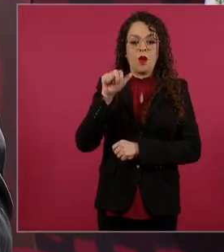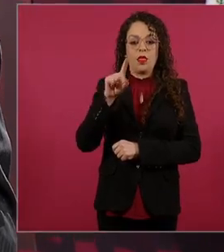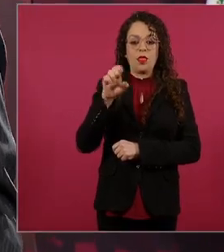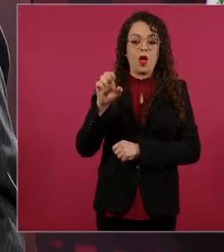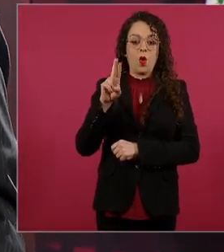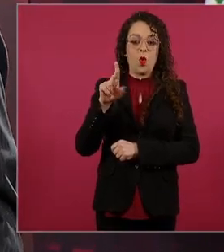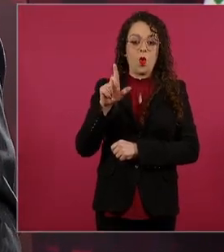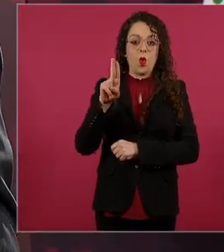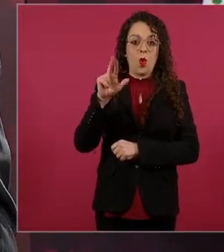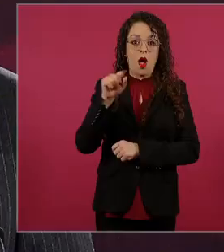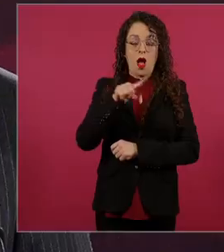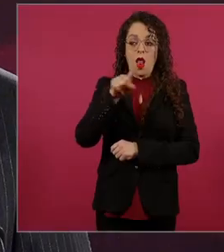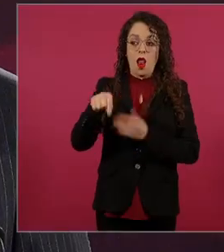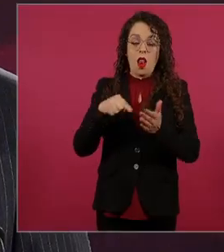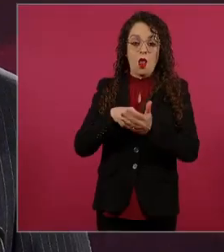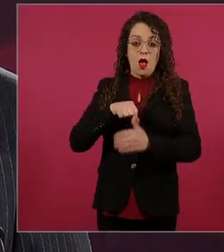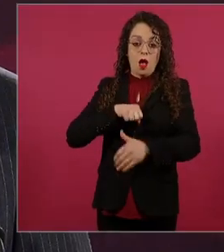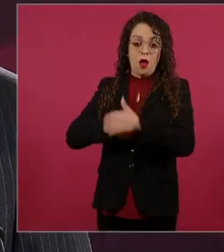estuvieron ahí en San Juan de Lua desde